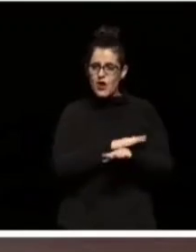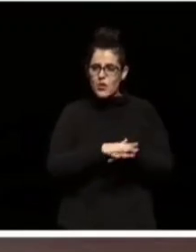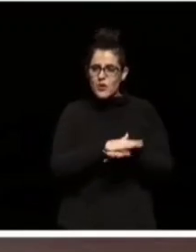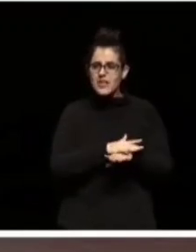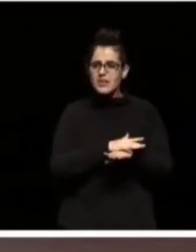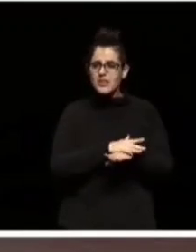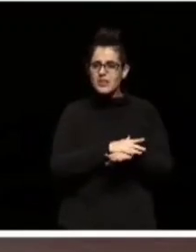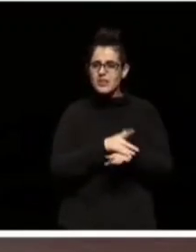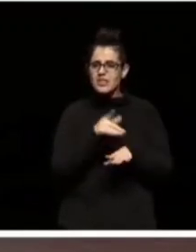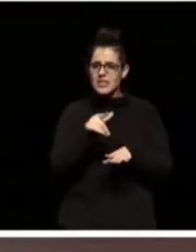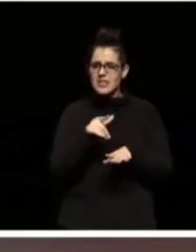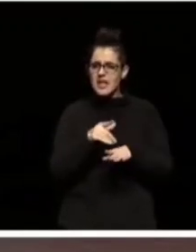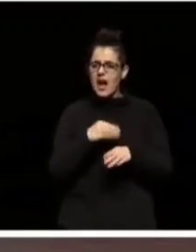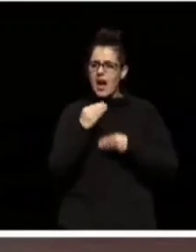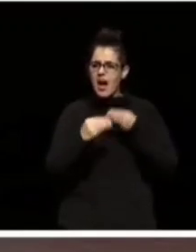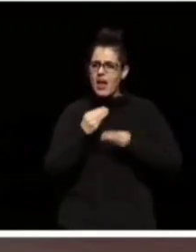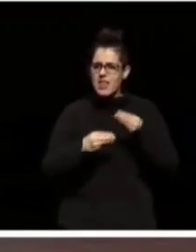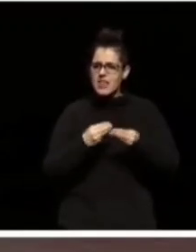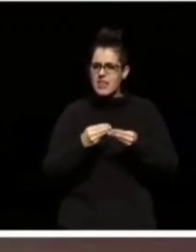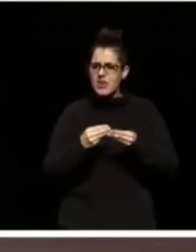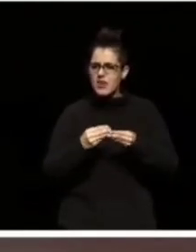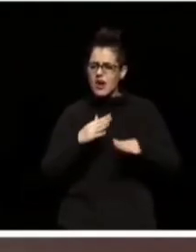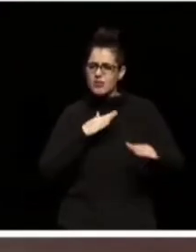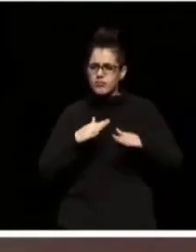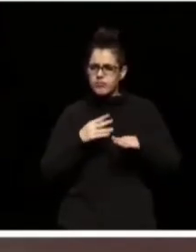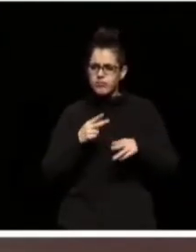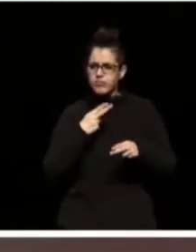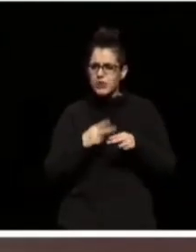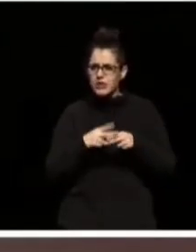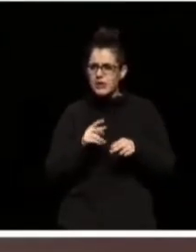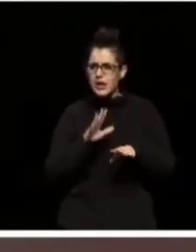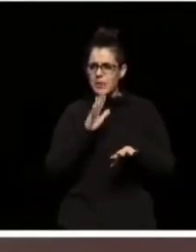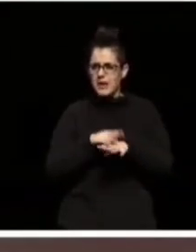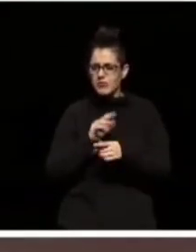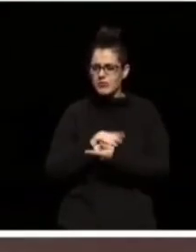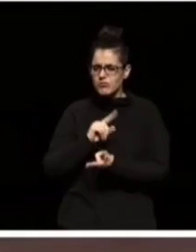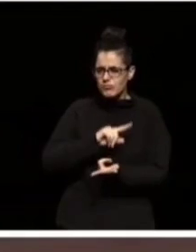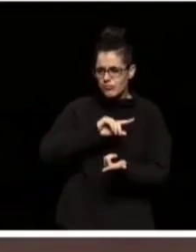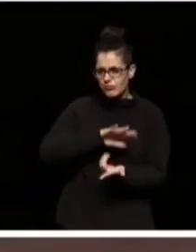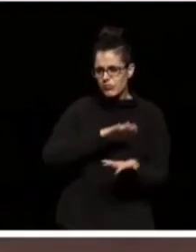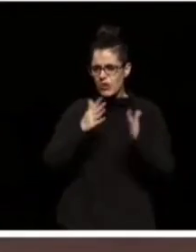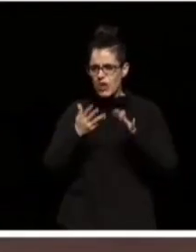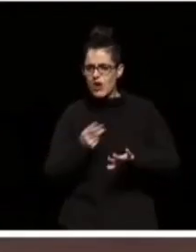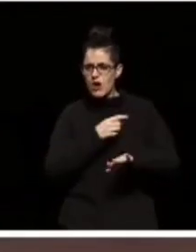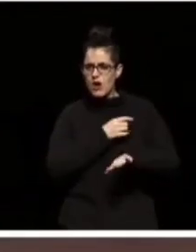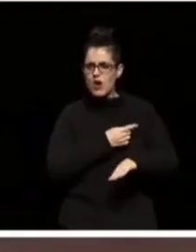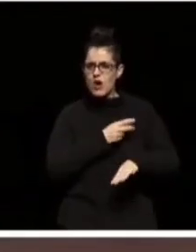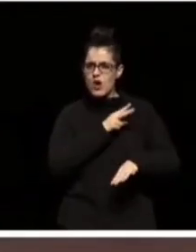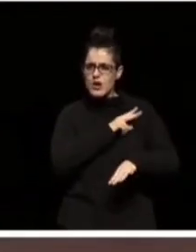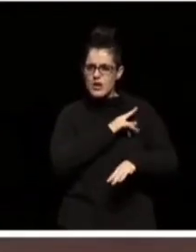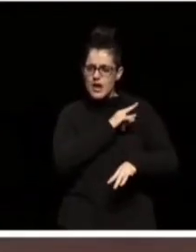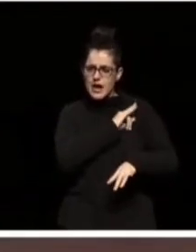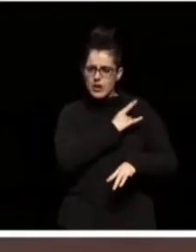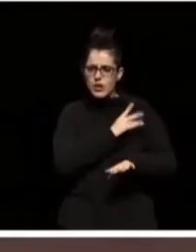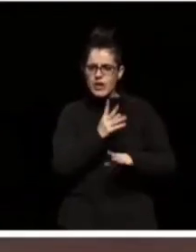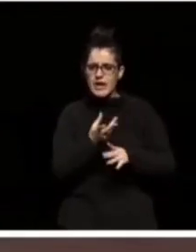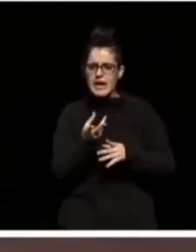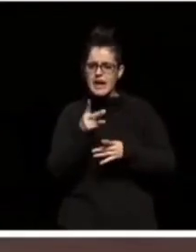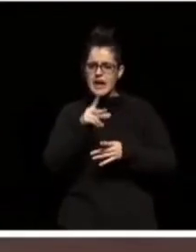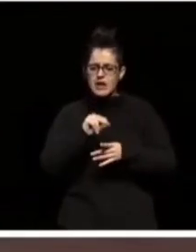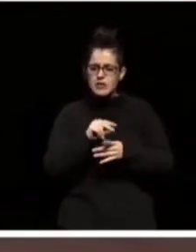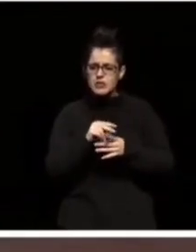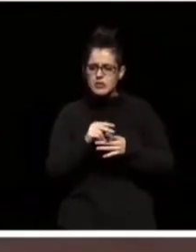de la actuación política no solamente la transición ecológica y la descarbonización, sino también